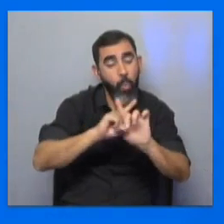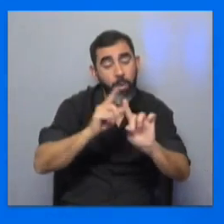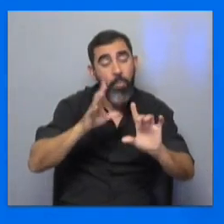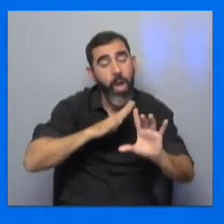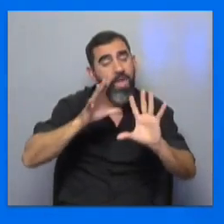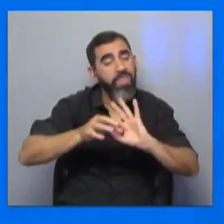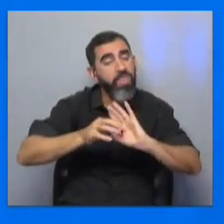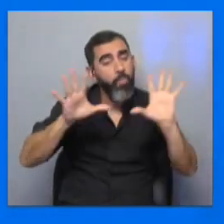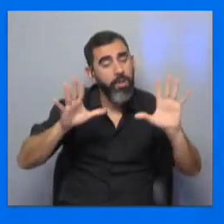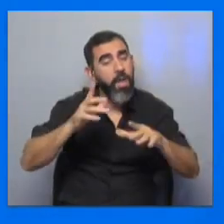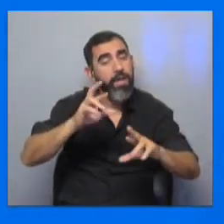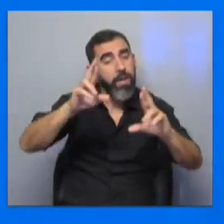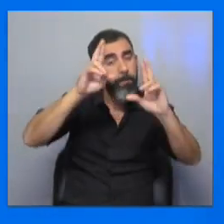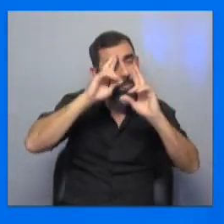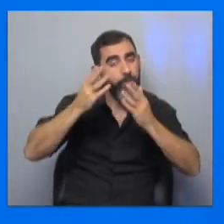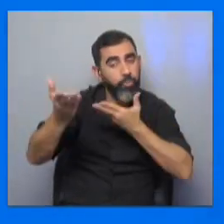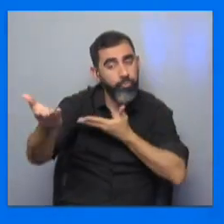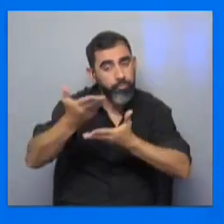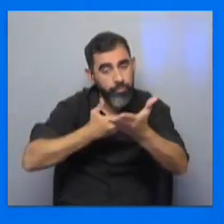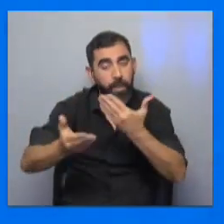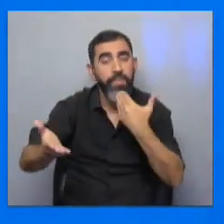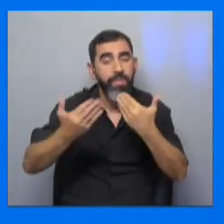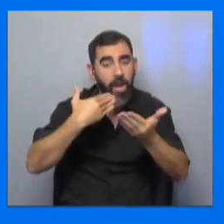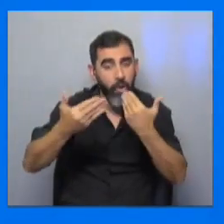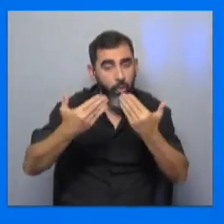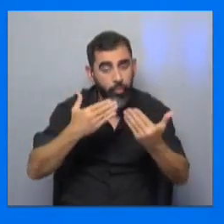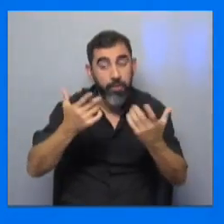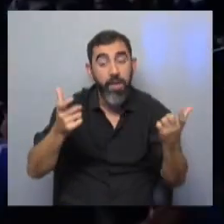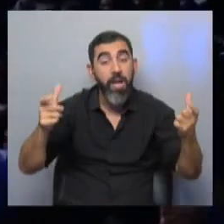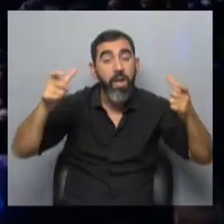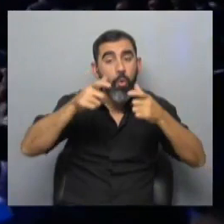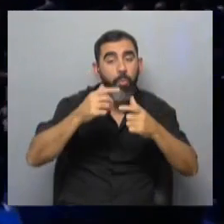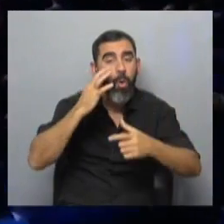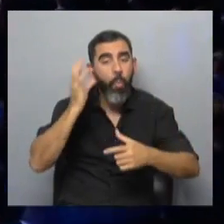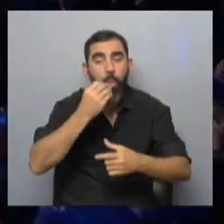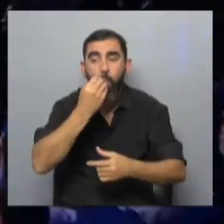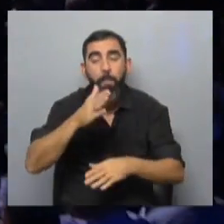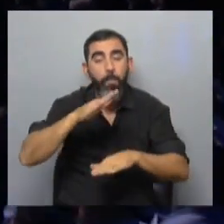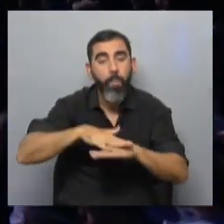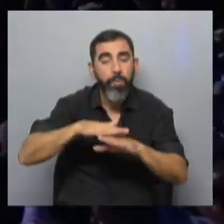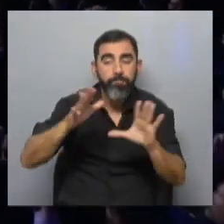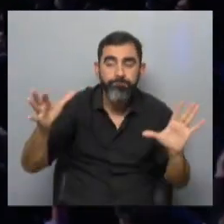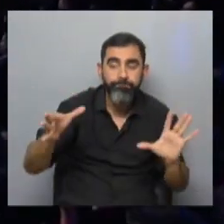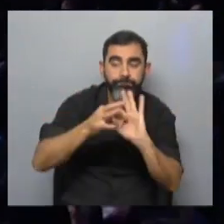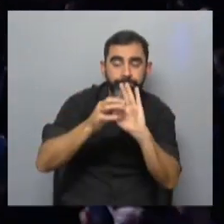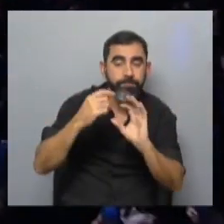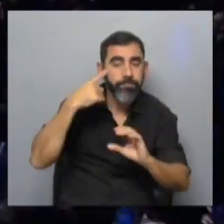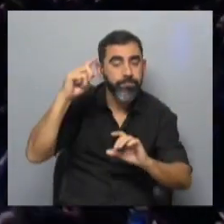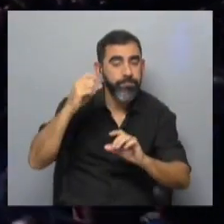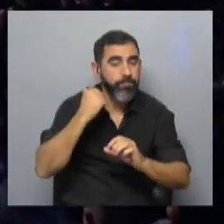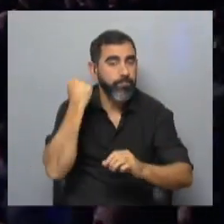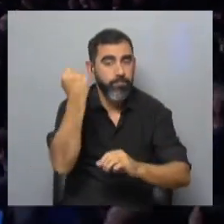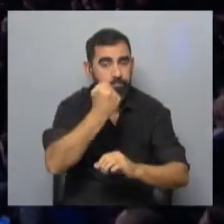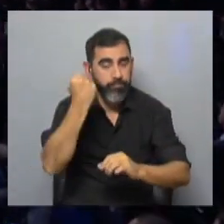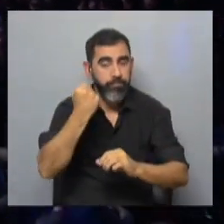democracias que trabajan con respeto mutuo mediante el diálogo y que esta cumbre es una oportunidad para unirse y considerar ideas audaces